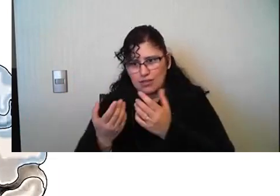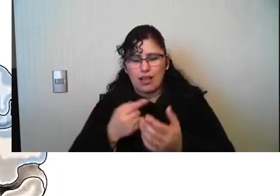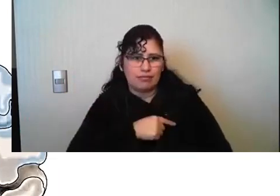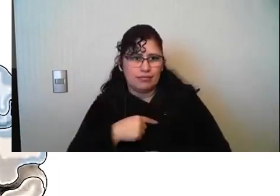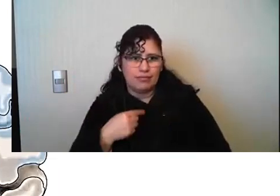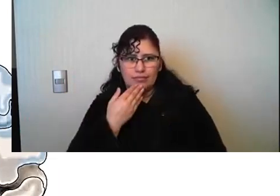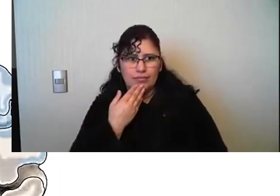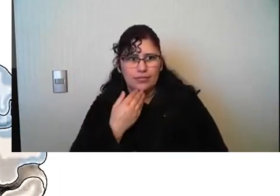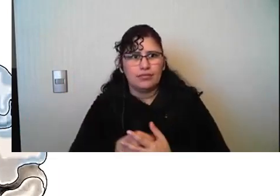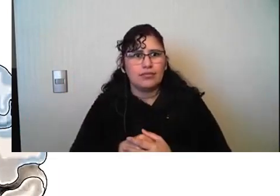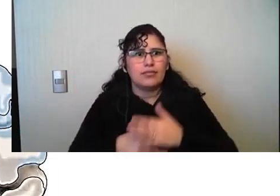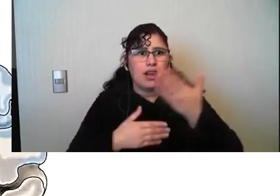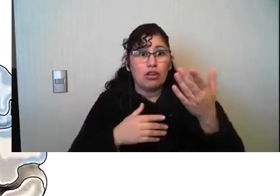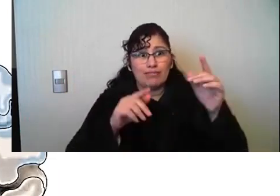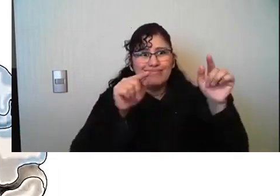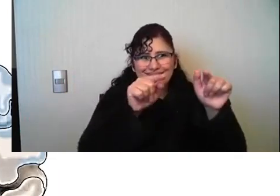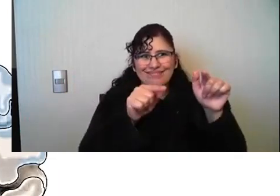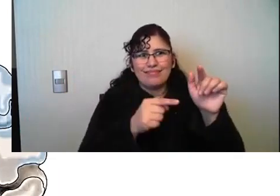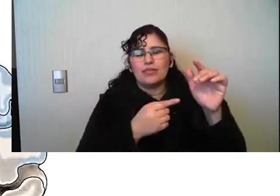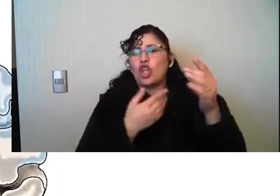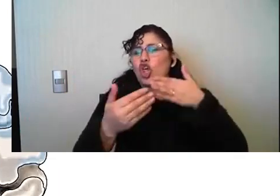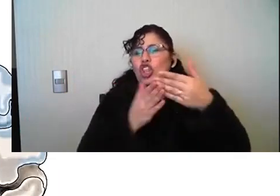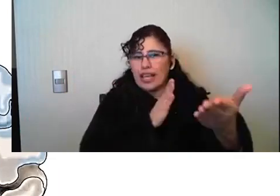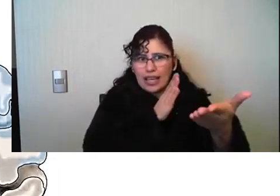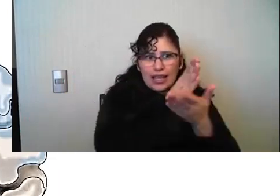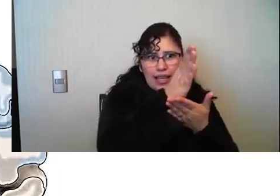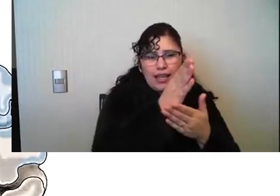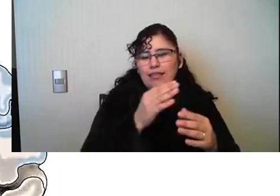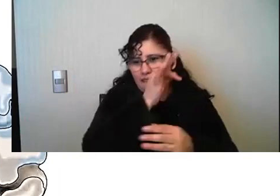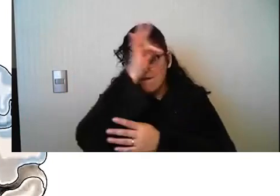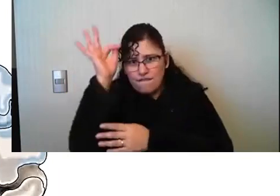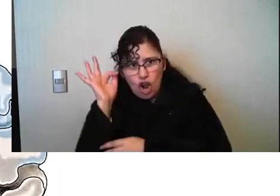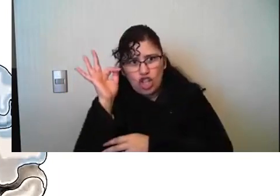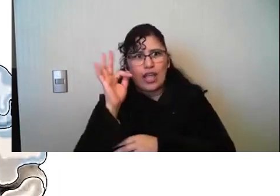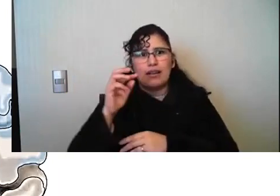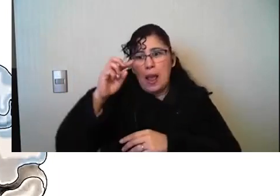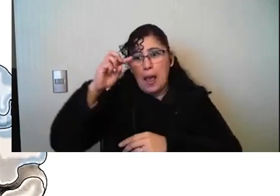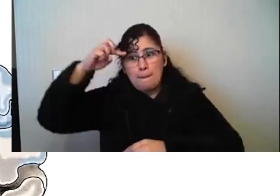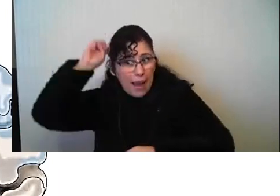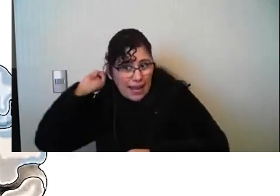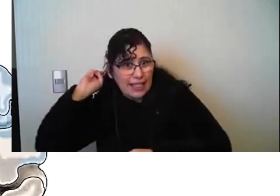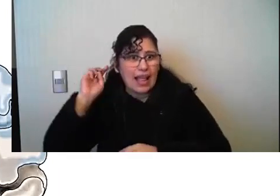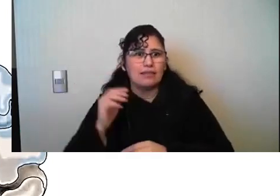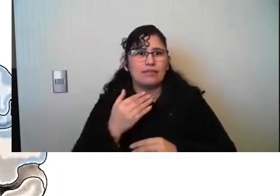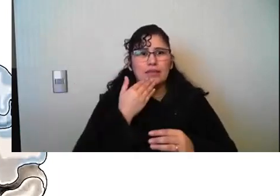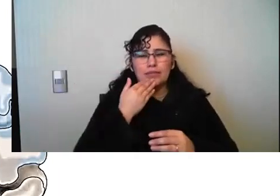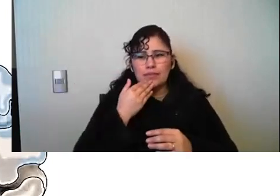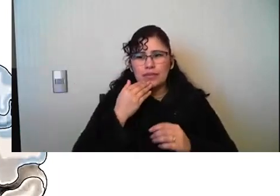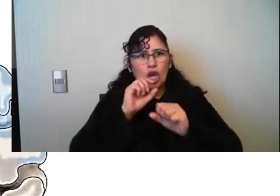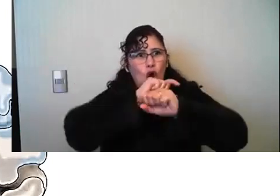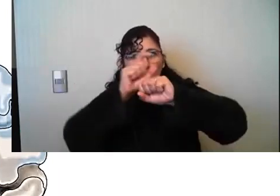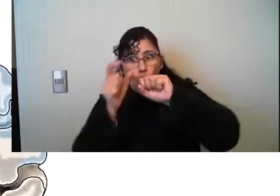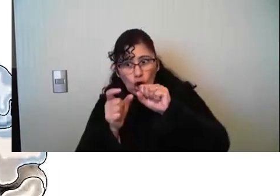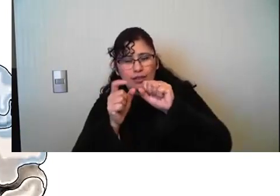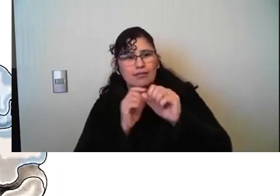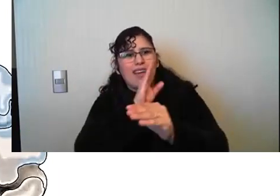el cuadro reflejado desde el área frontal, desde el área parietal, la corteza o córtex, hacia los núcleos